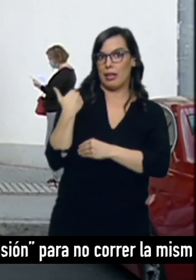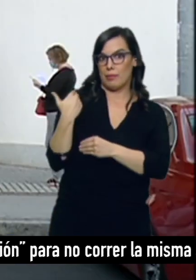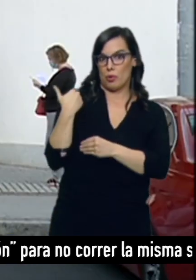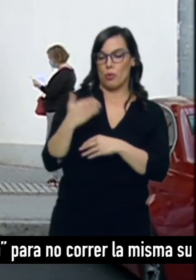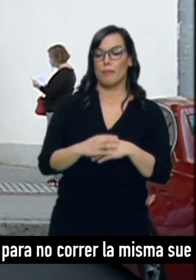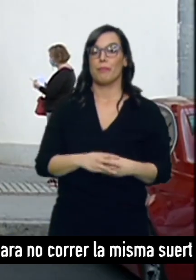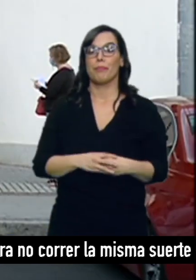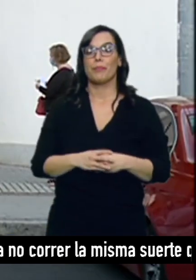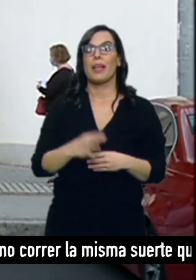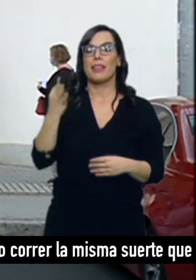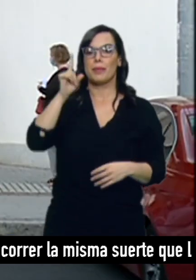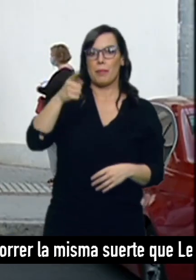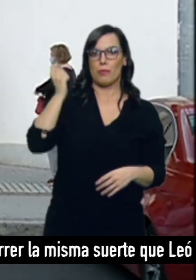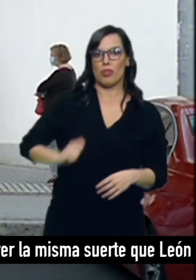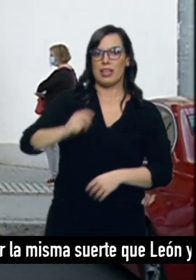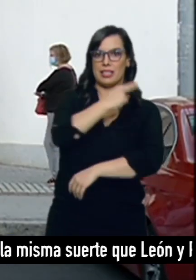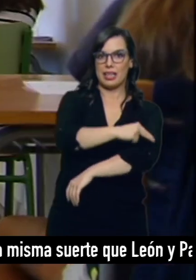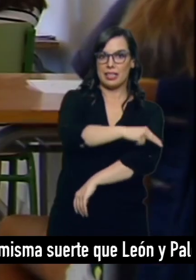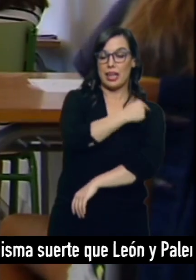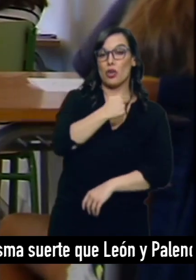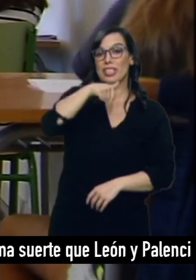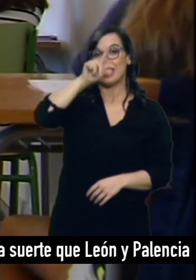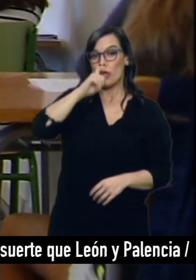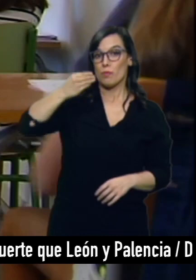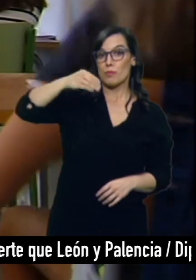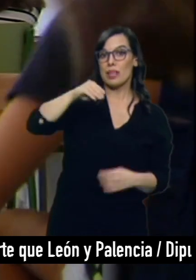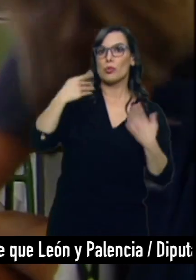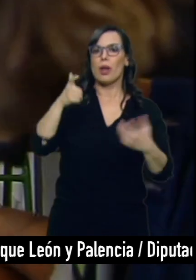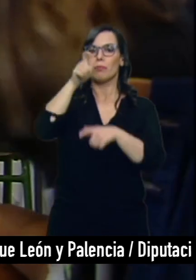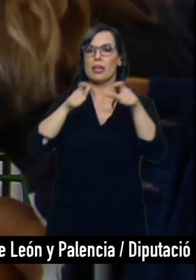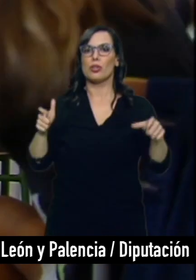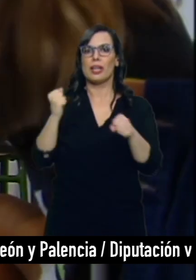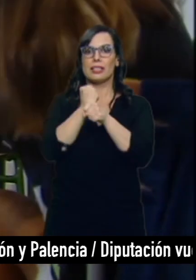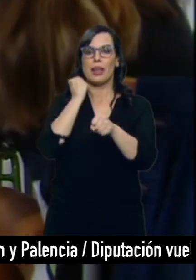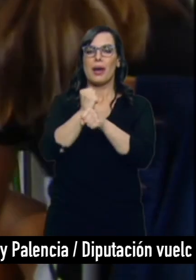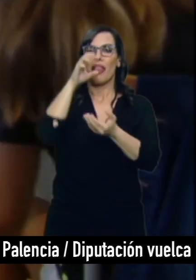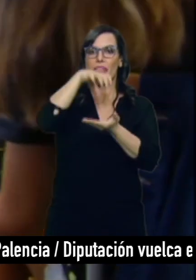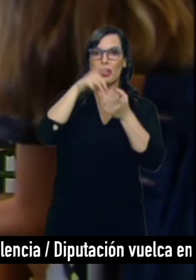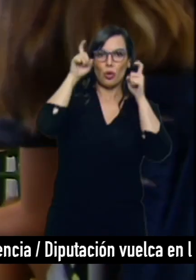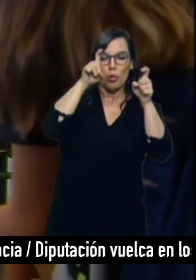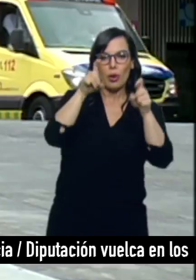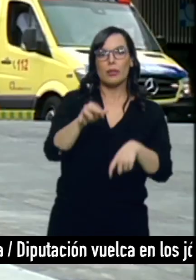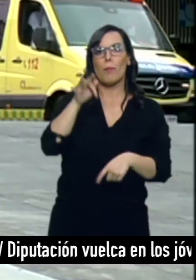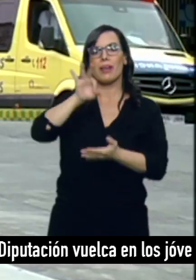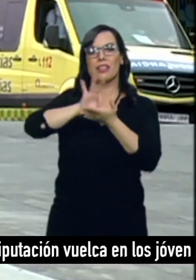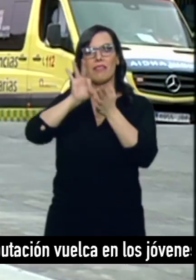Deben vacunarse los profesionales sanitarios y, como novedad, todos los empleados de los centros educativos y de los servicios públicos esenciales,